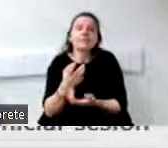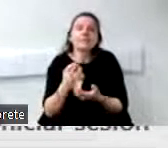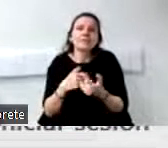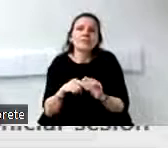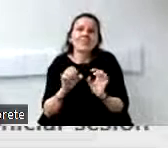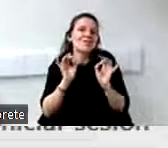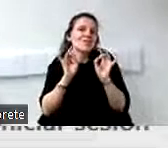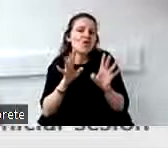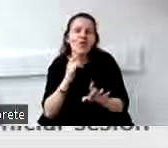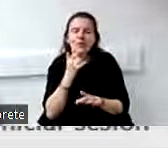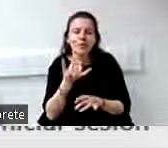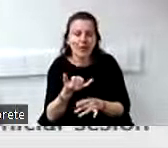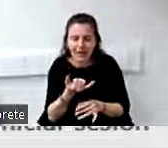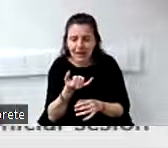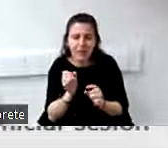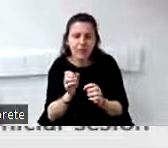de información,